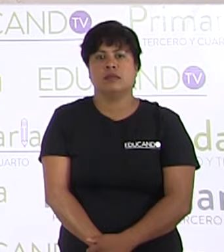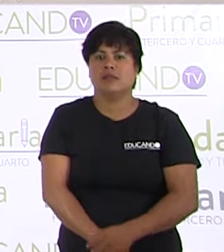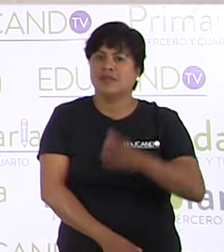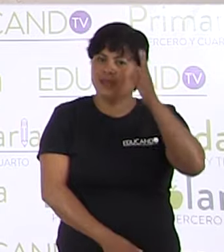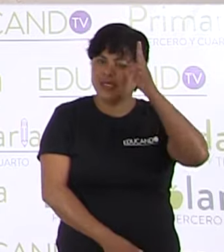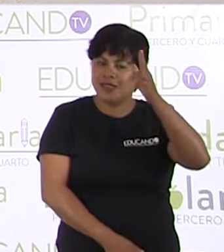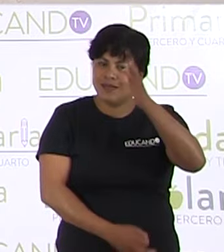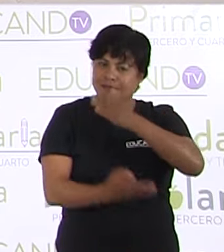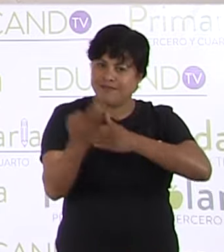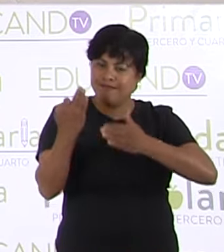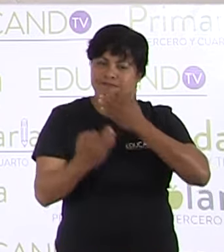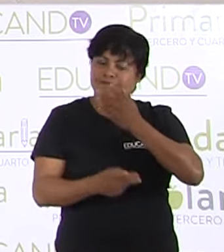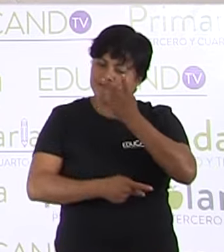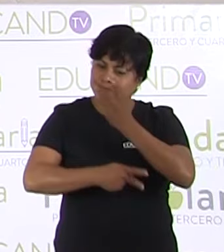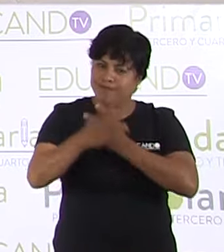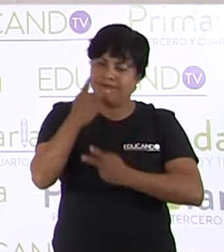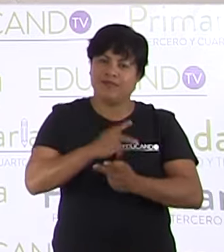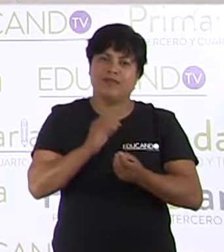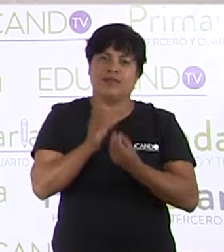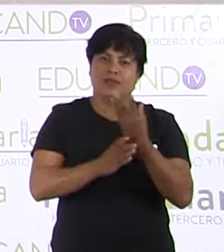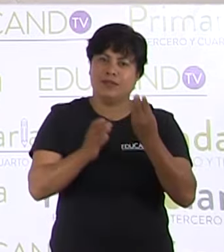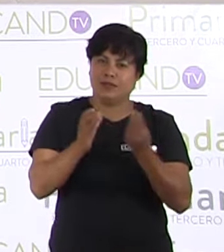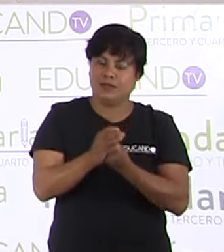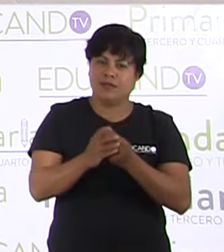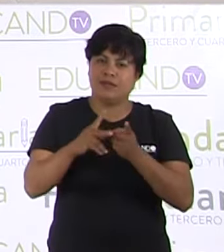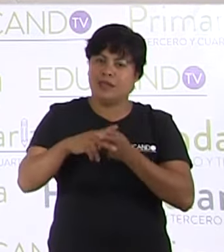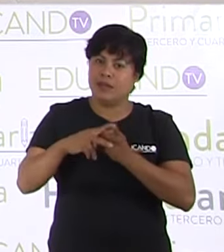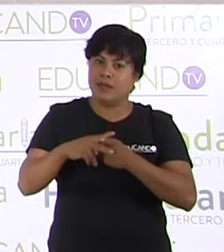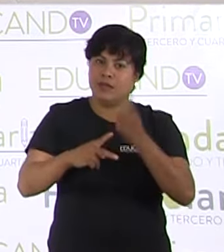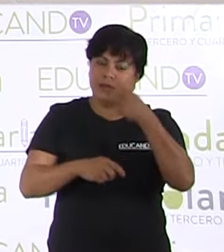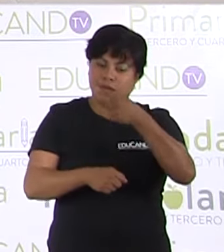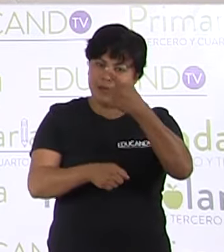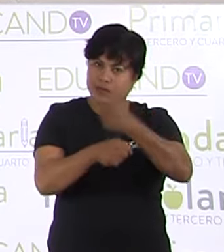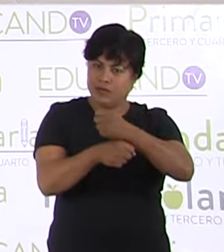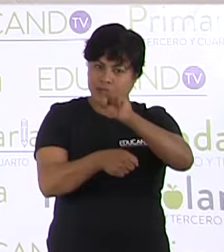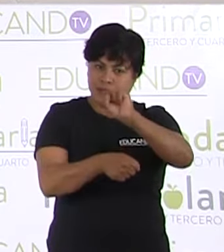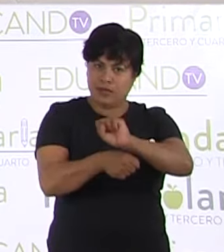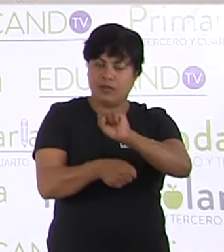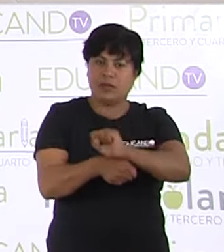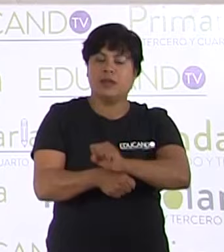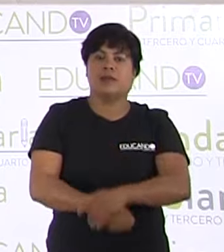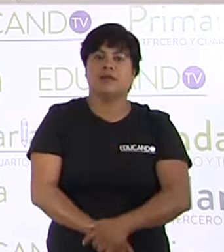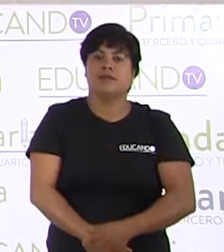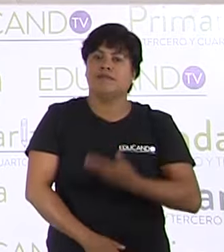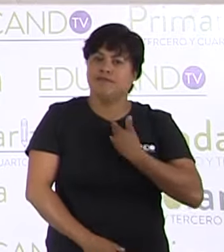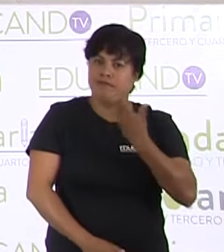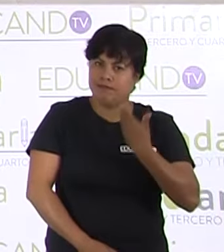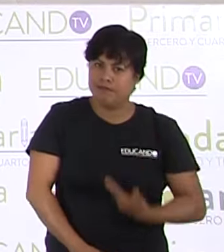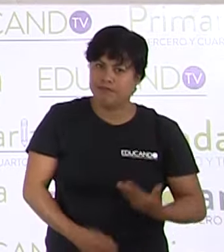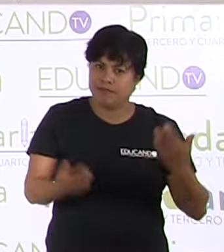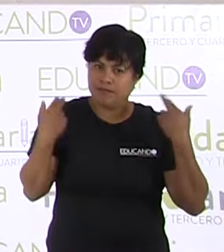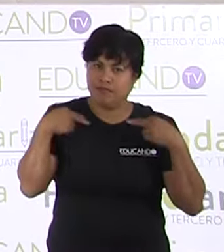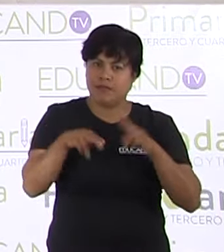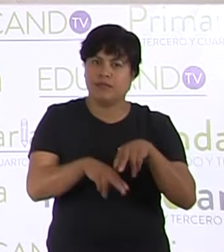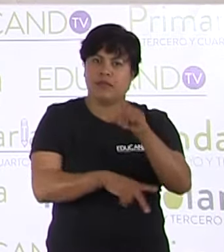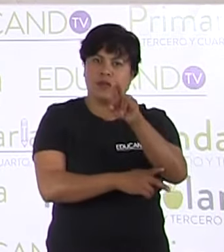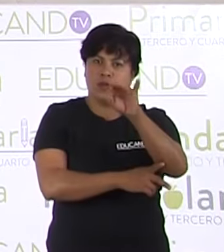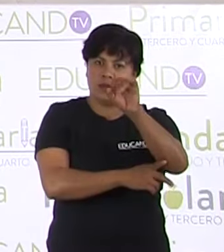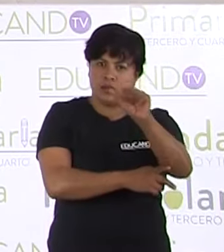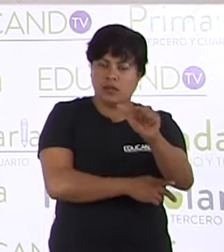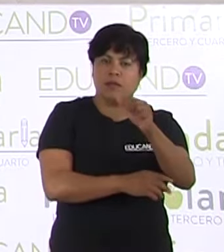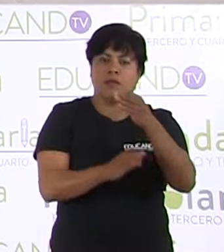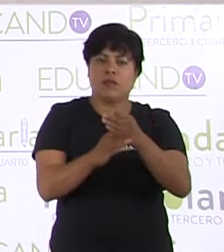Hola a todos Bienvenidos a una una nueva sesión de matemáticas para primer grado de secundaria soy la profesora Luisa y vamos a seguir